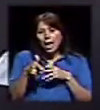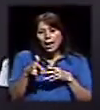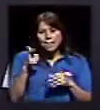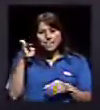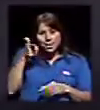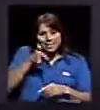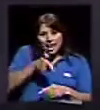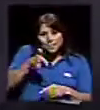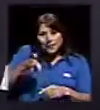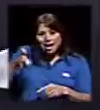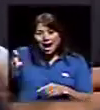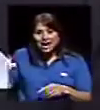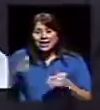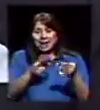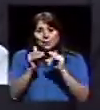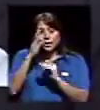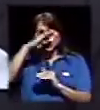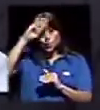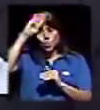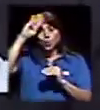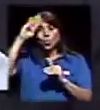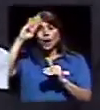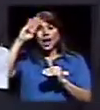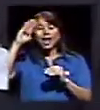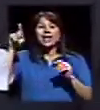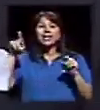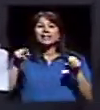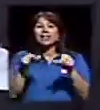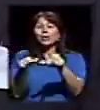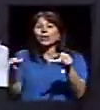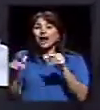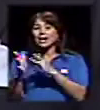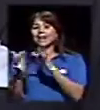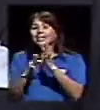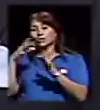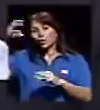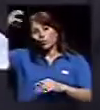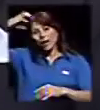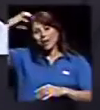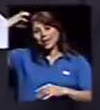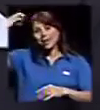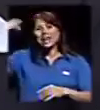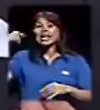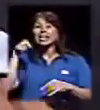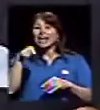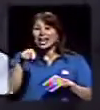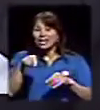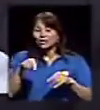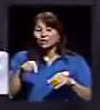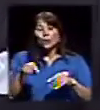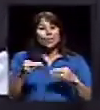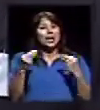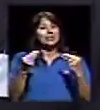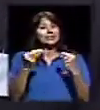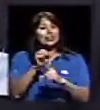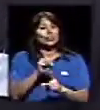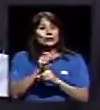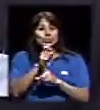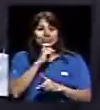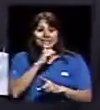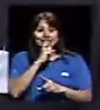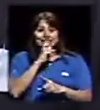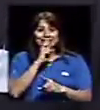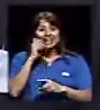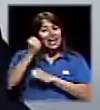Barrio Cuba, Cristo Rey, ¿verdad? Que va a sufrir muy duro los embates de esos años en los que a la vez vamos a recibir en San